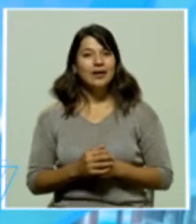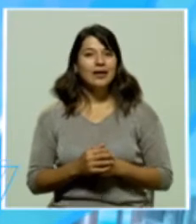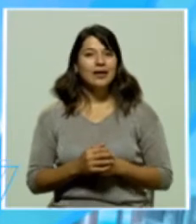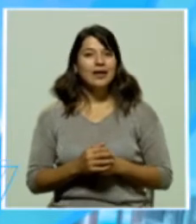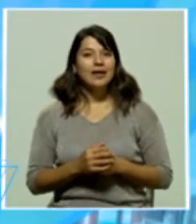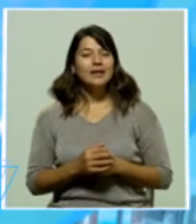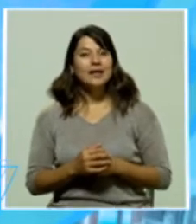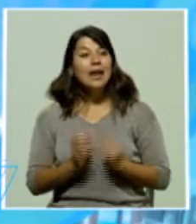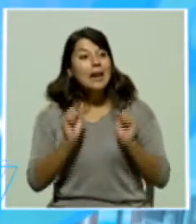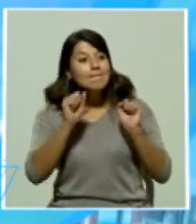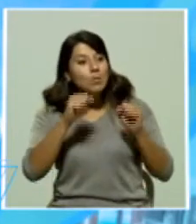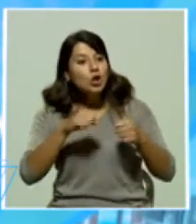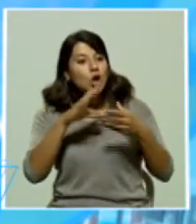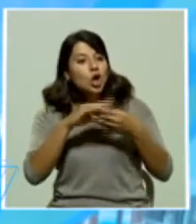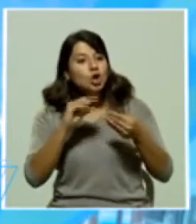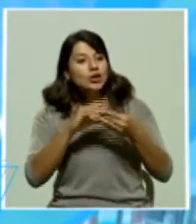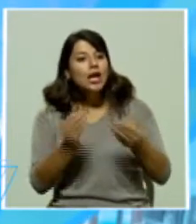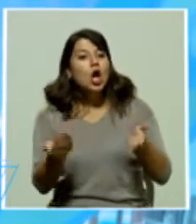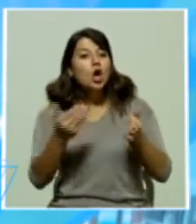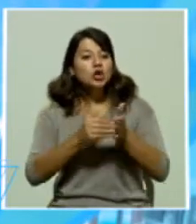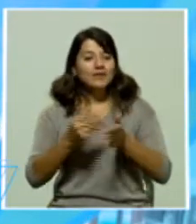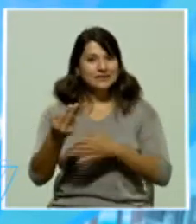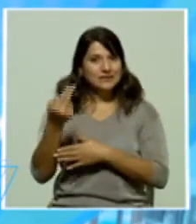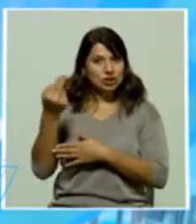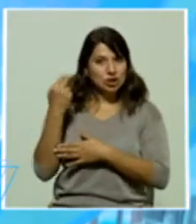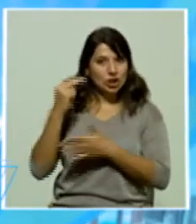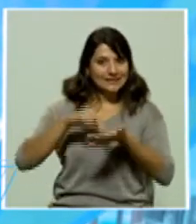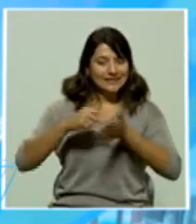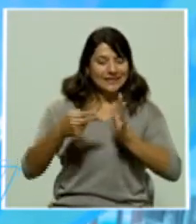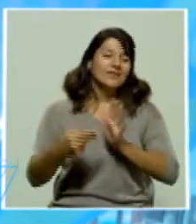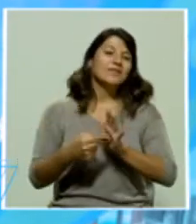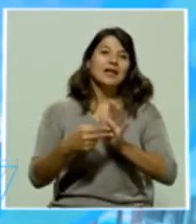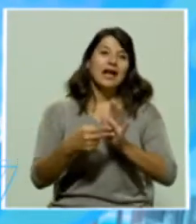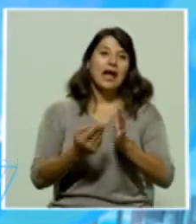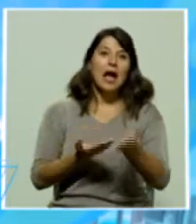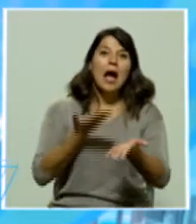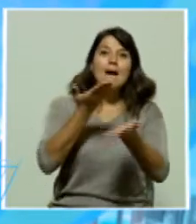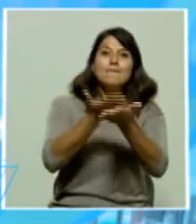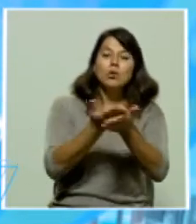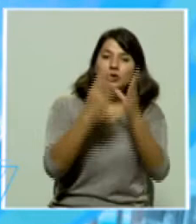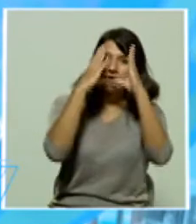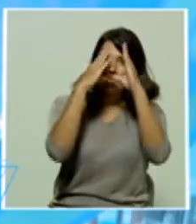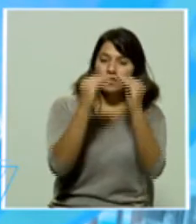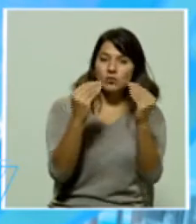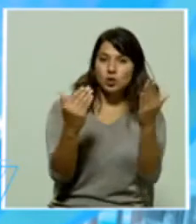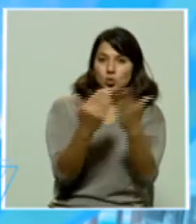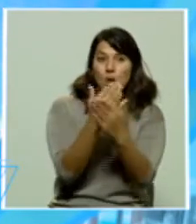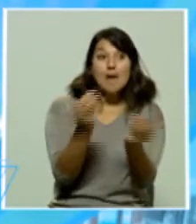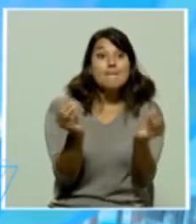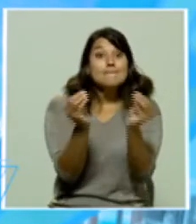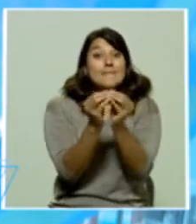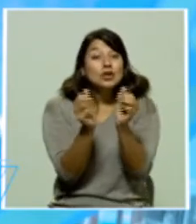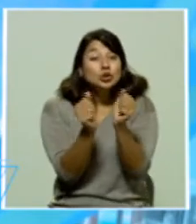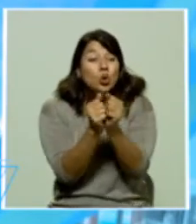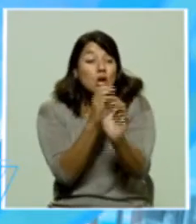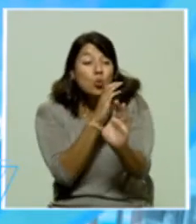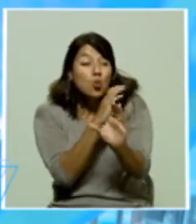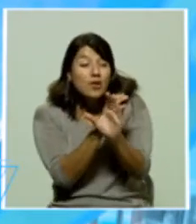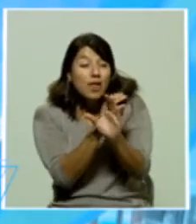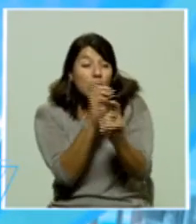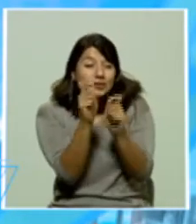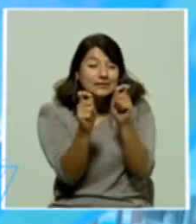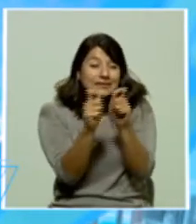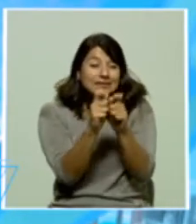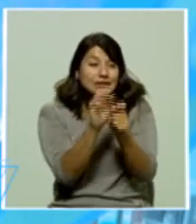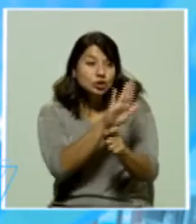revisitar las historias trae datos nuevos, sobre todo cuando se hace con la curiosidad que lo hicieron ustedes. Randall,